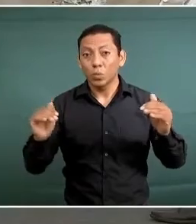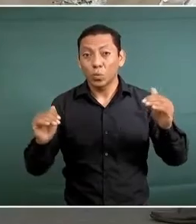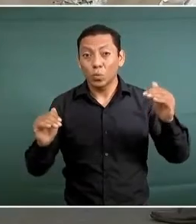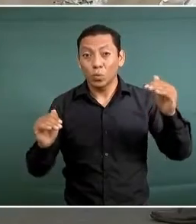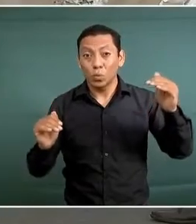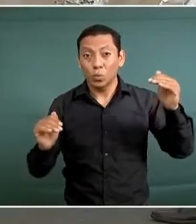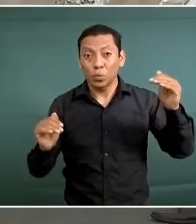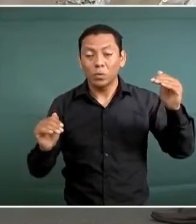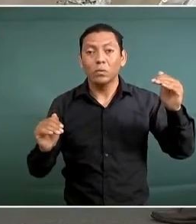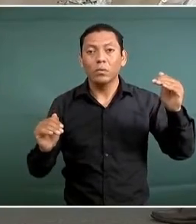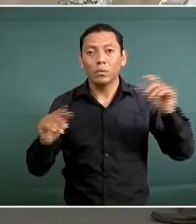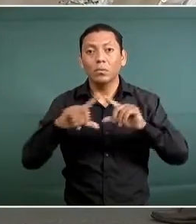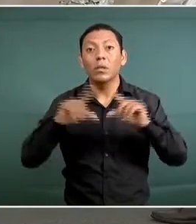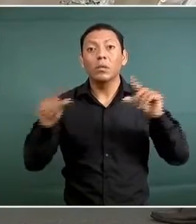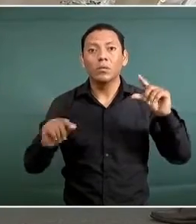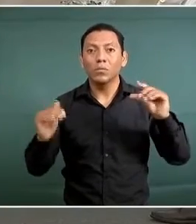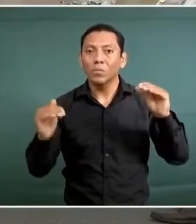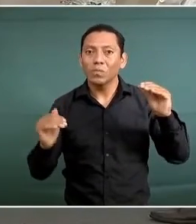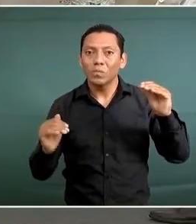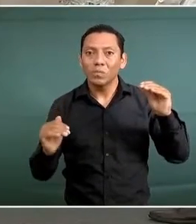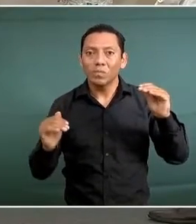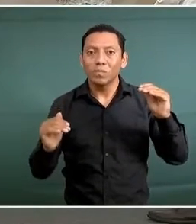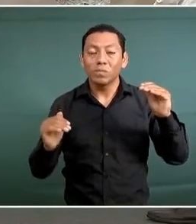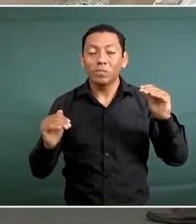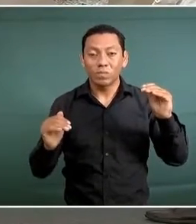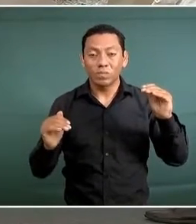nosotros y